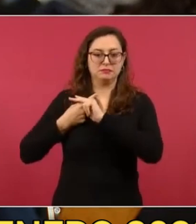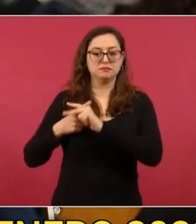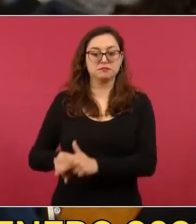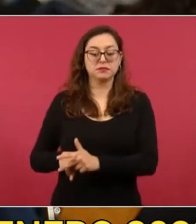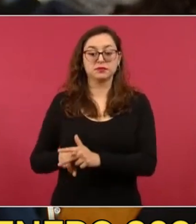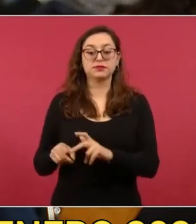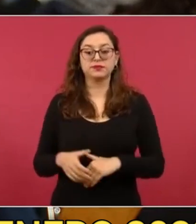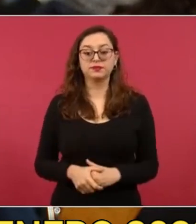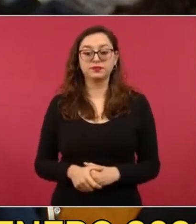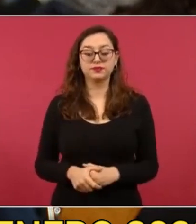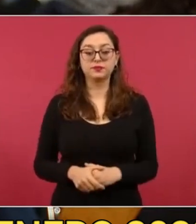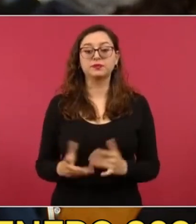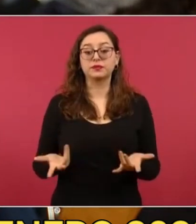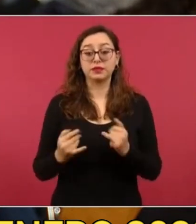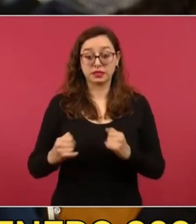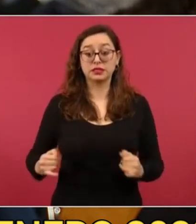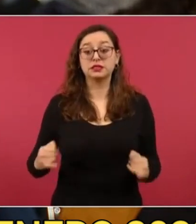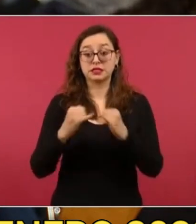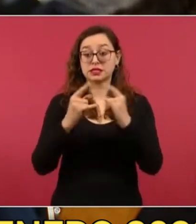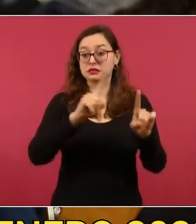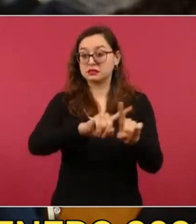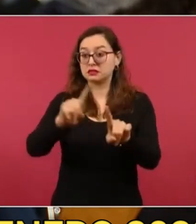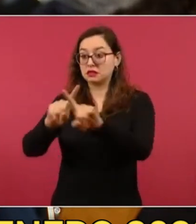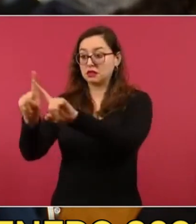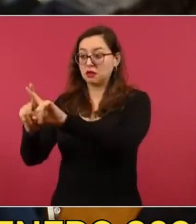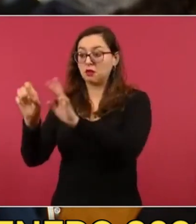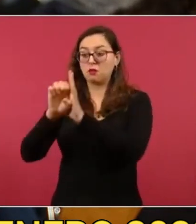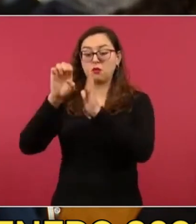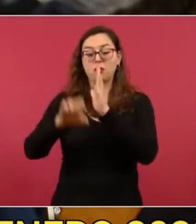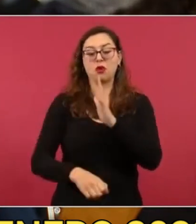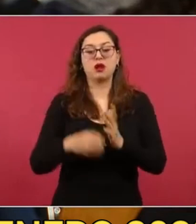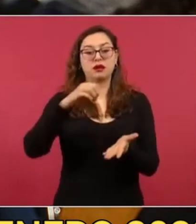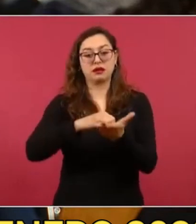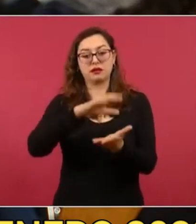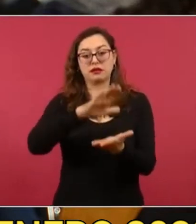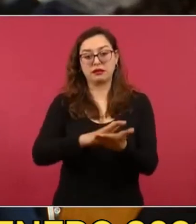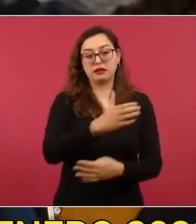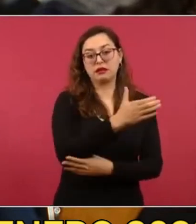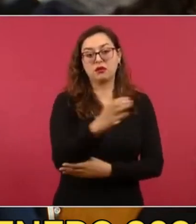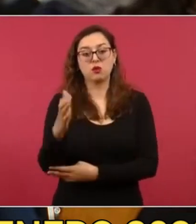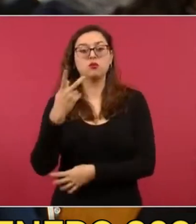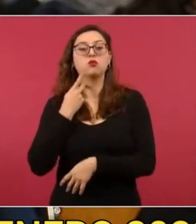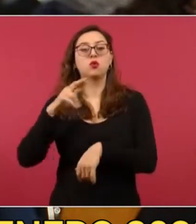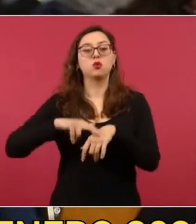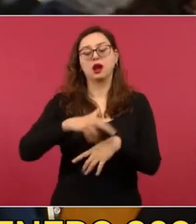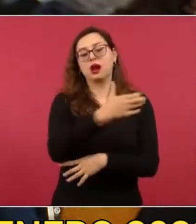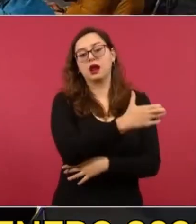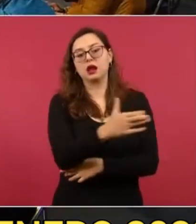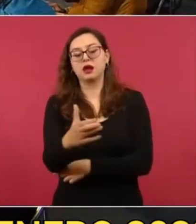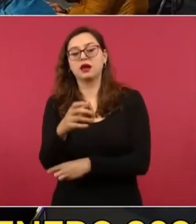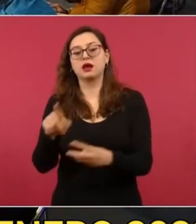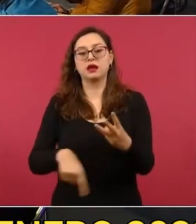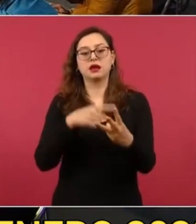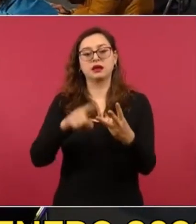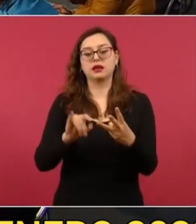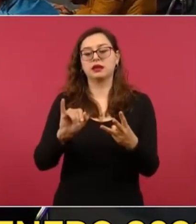este caso, las diversas dependencias involucradas como Registro Agrario Nacional, Procuraduría Agraria y el Instituto Nacional de